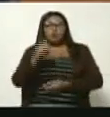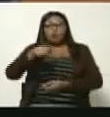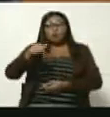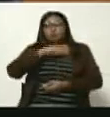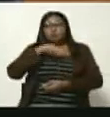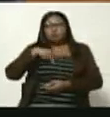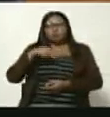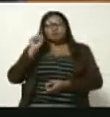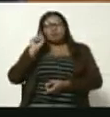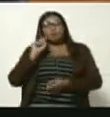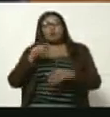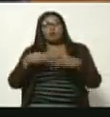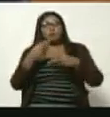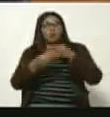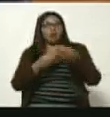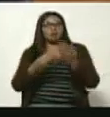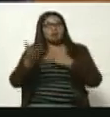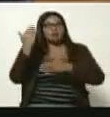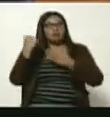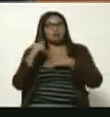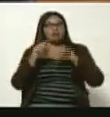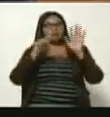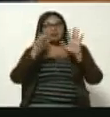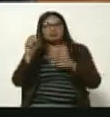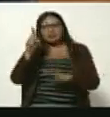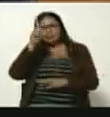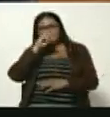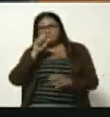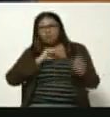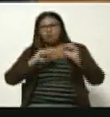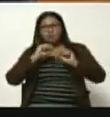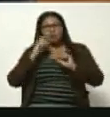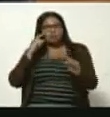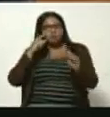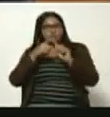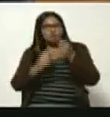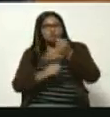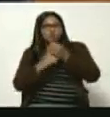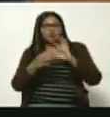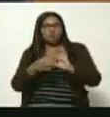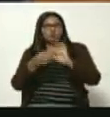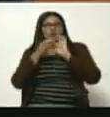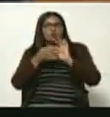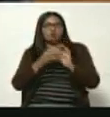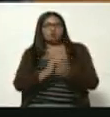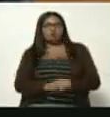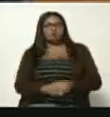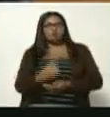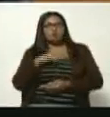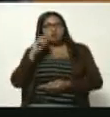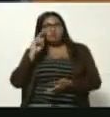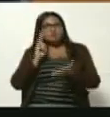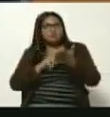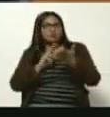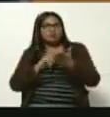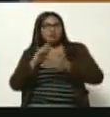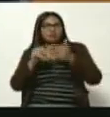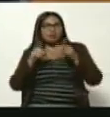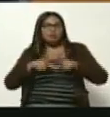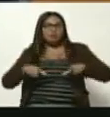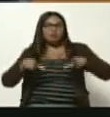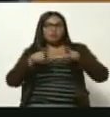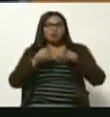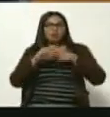necesitamos, como hace 60 años, un movimiento sólido y unido, un verdadero espacio de